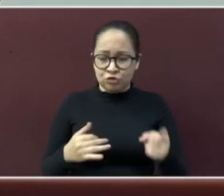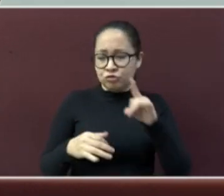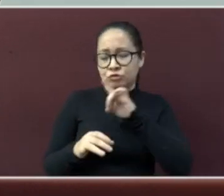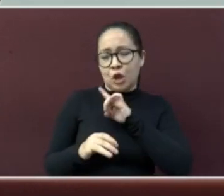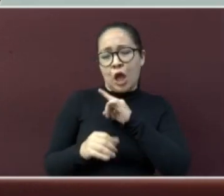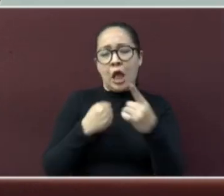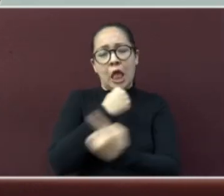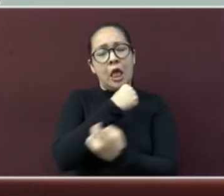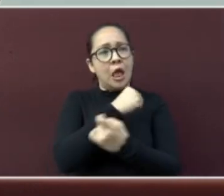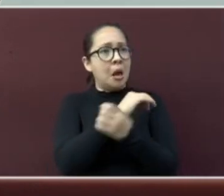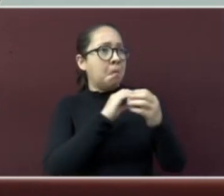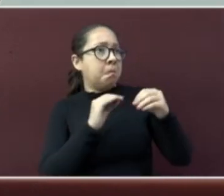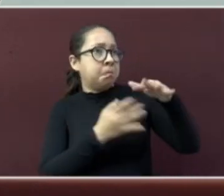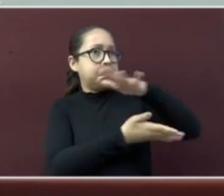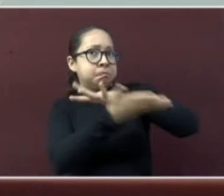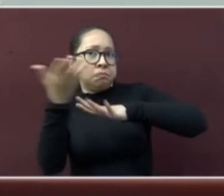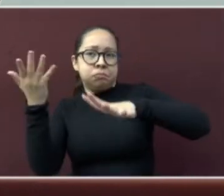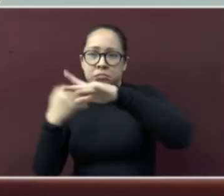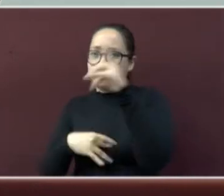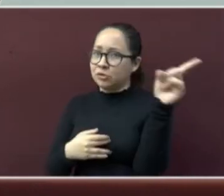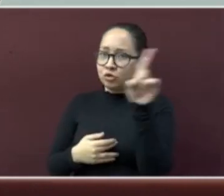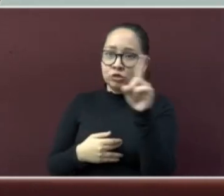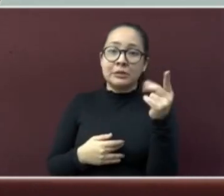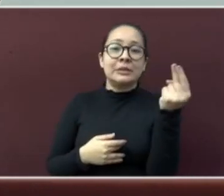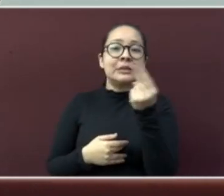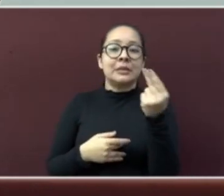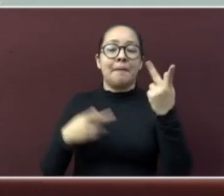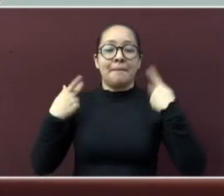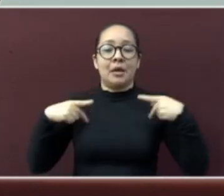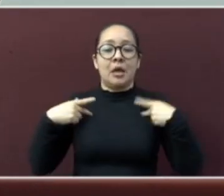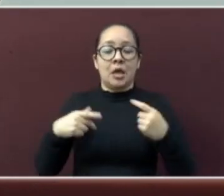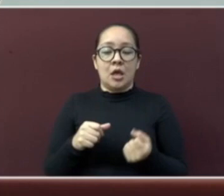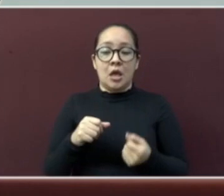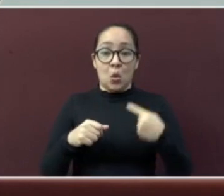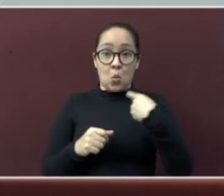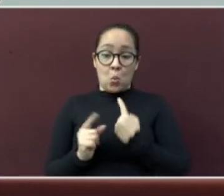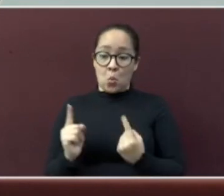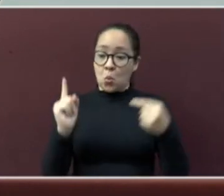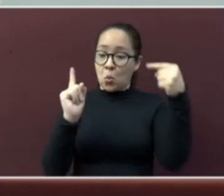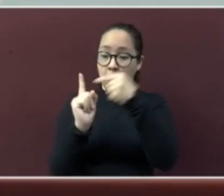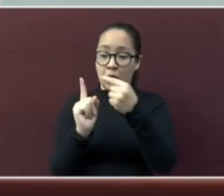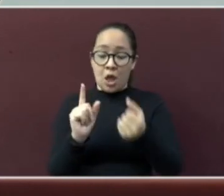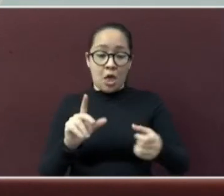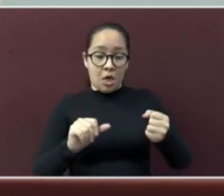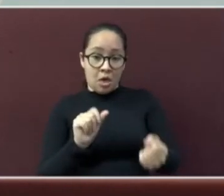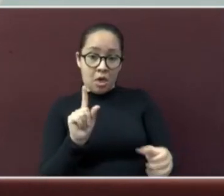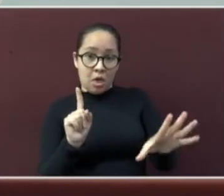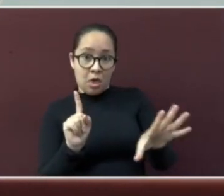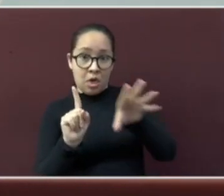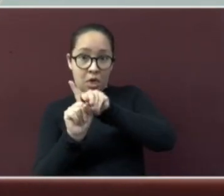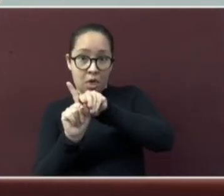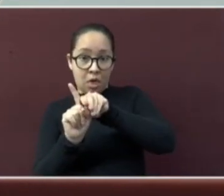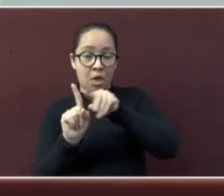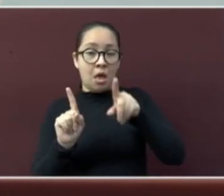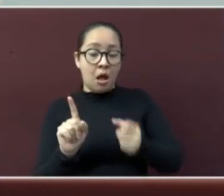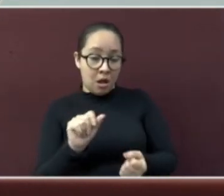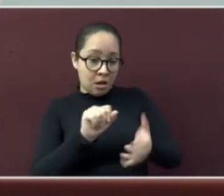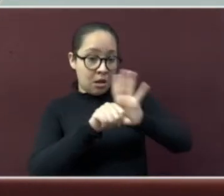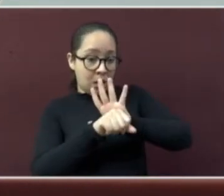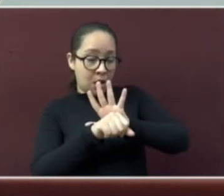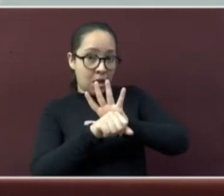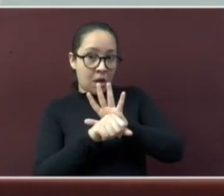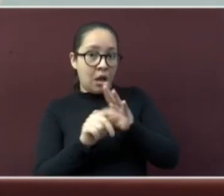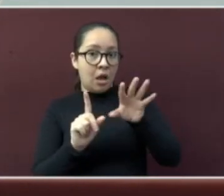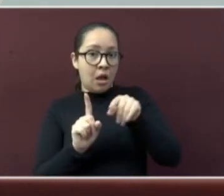solo necesita de una persona contagiada y un sitio sin protocolo sanitario